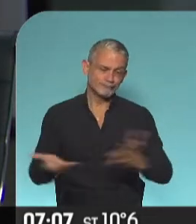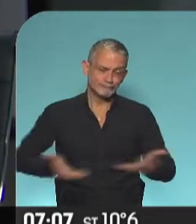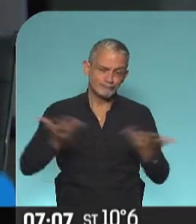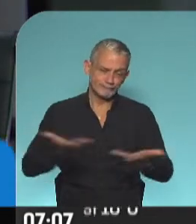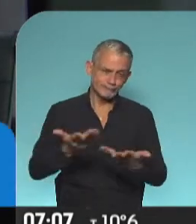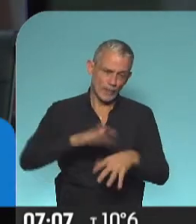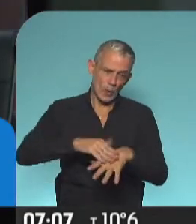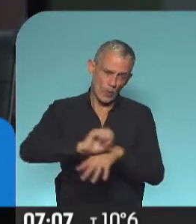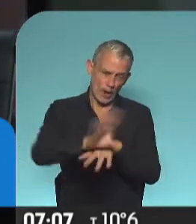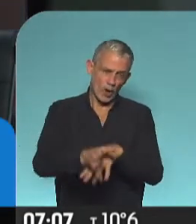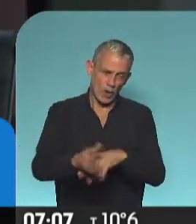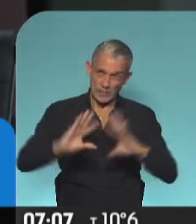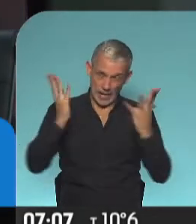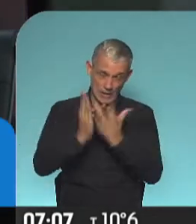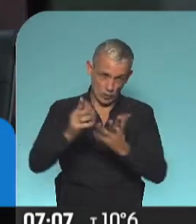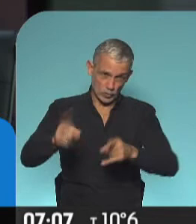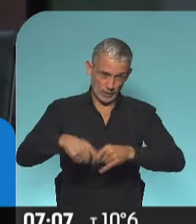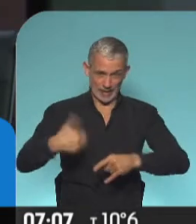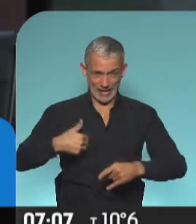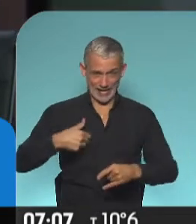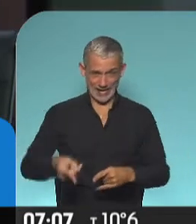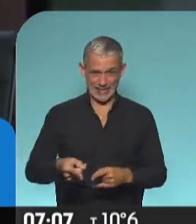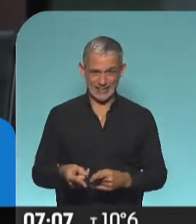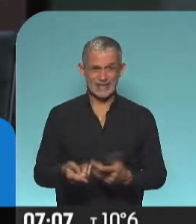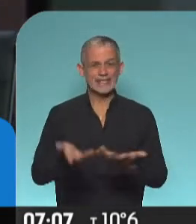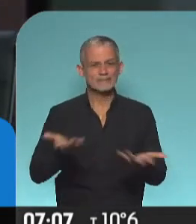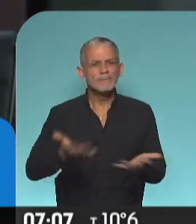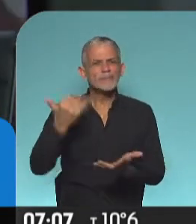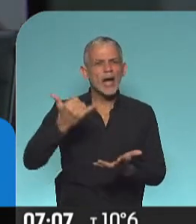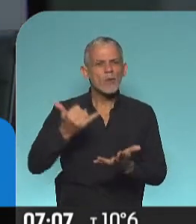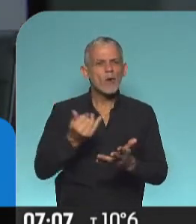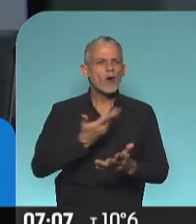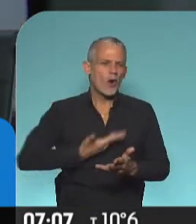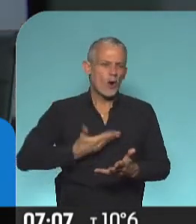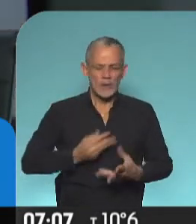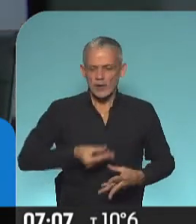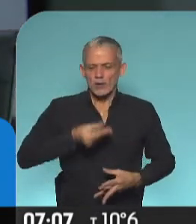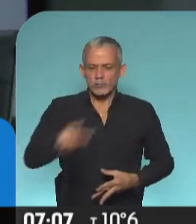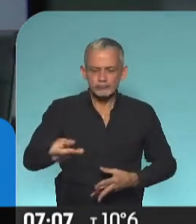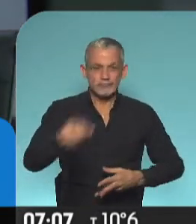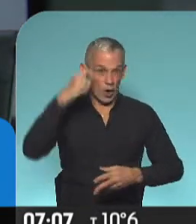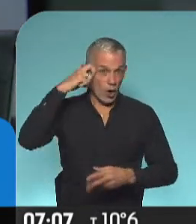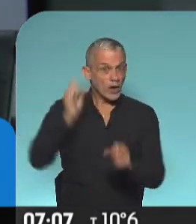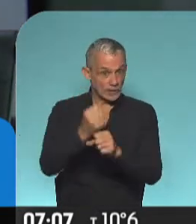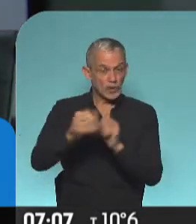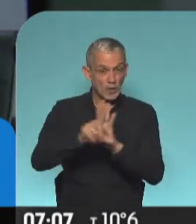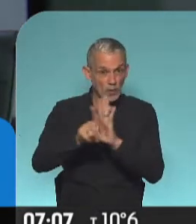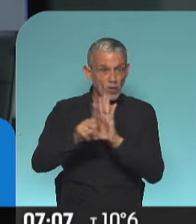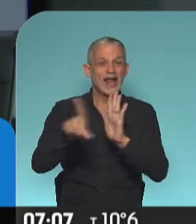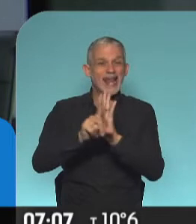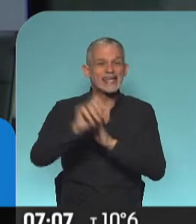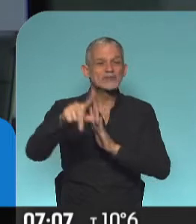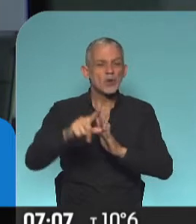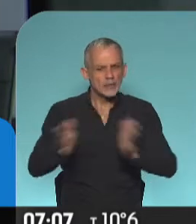la pandemia en Argentina y en el mundo también. Pero hubo una ayuda de parte del Congreso, aprobó una ley